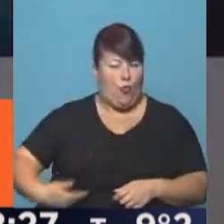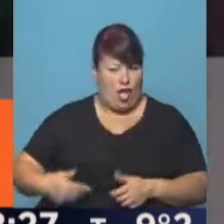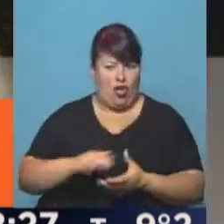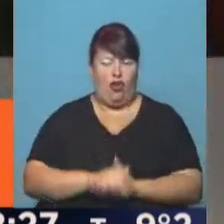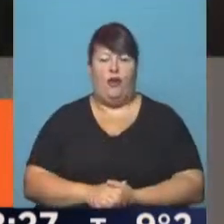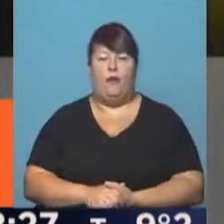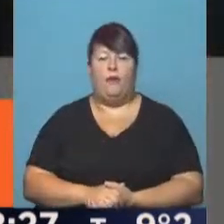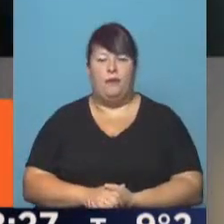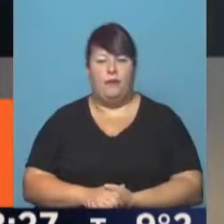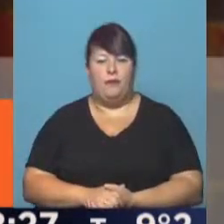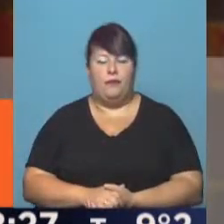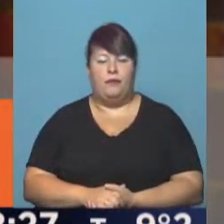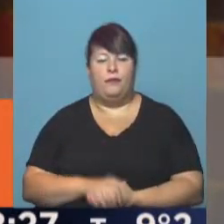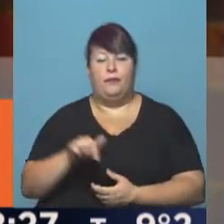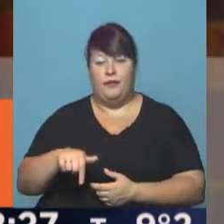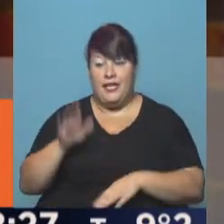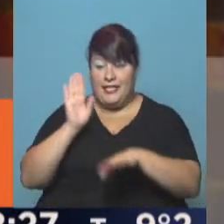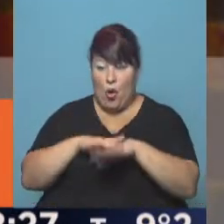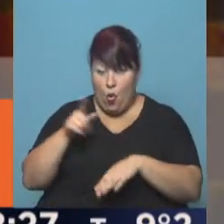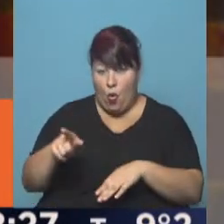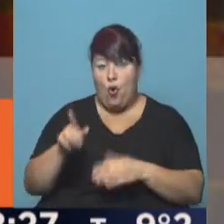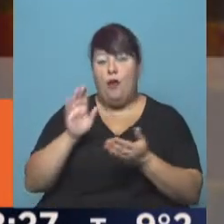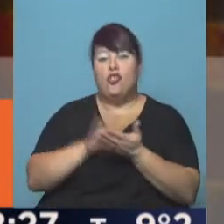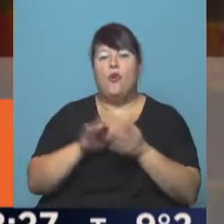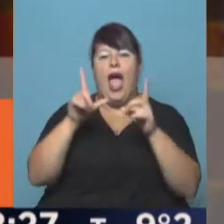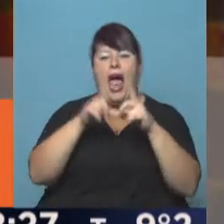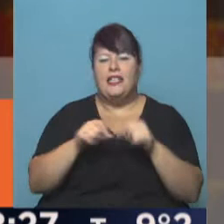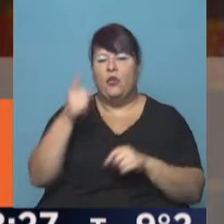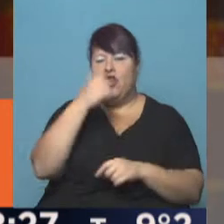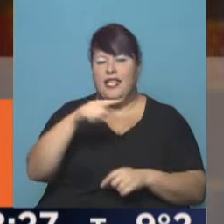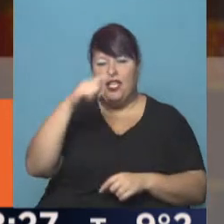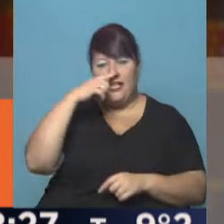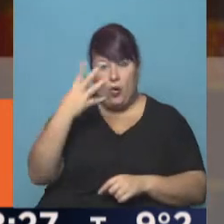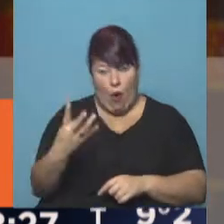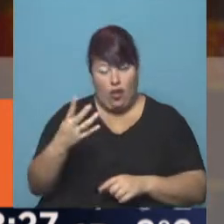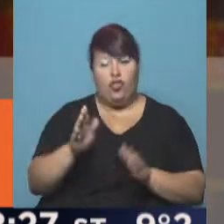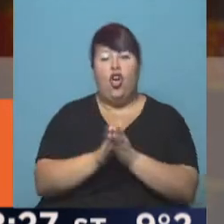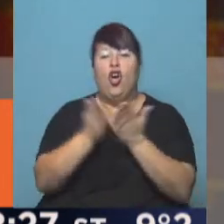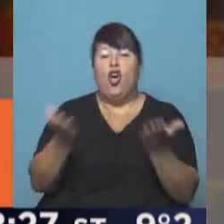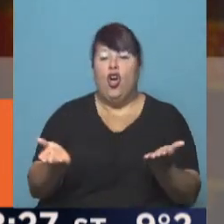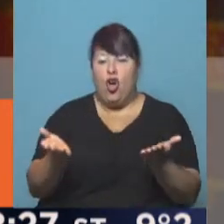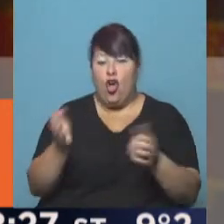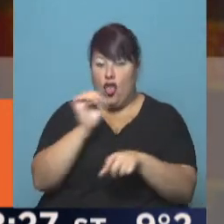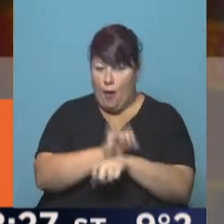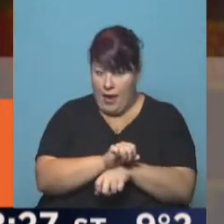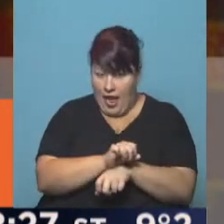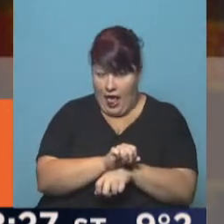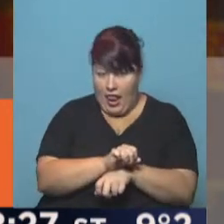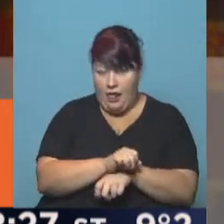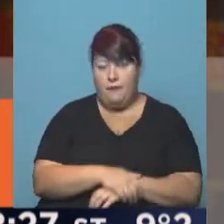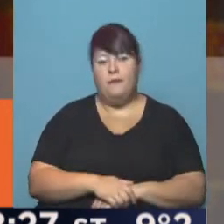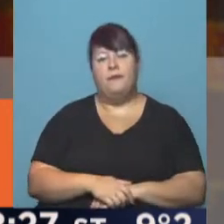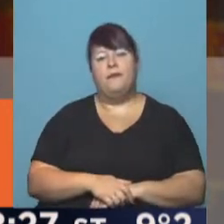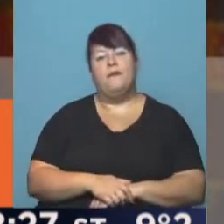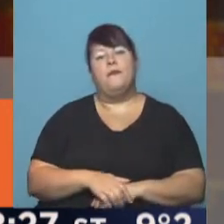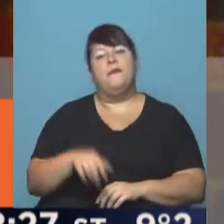administración pública. Con este procesamiento, en función del artículo 174 del Código Penal,